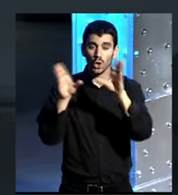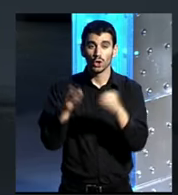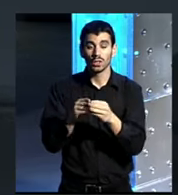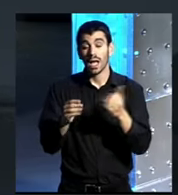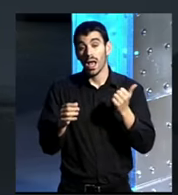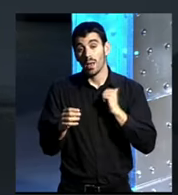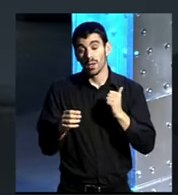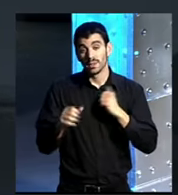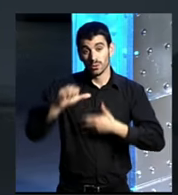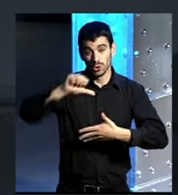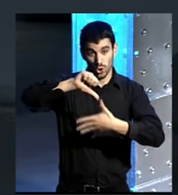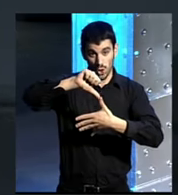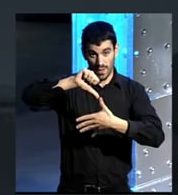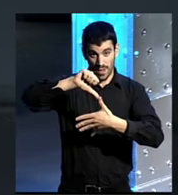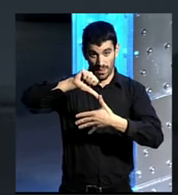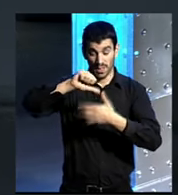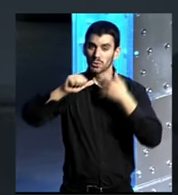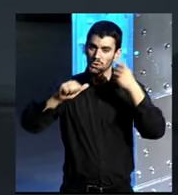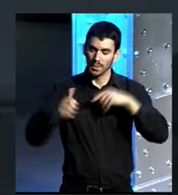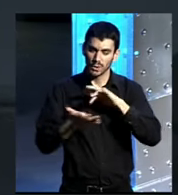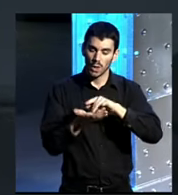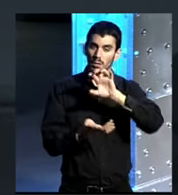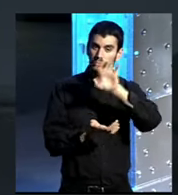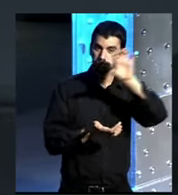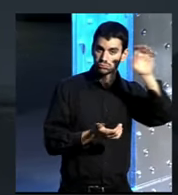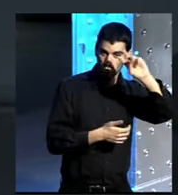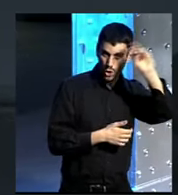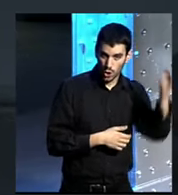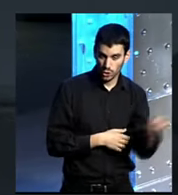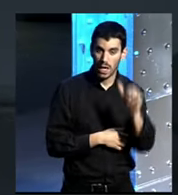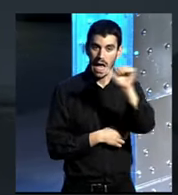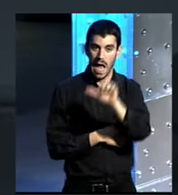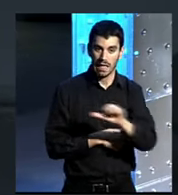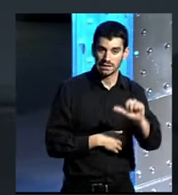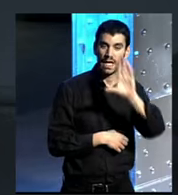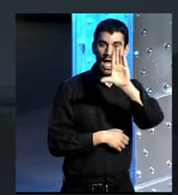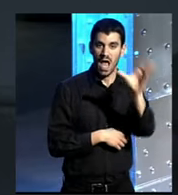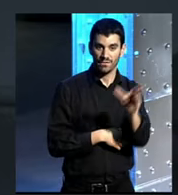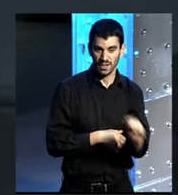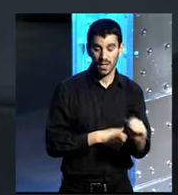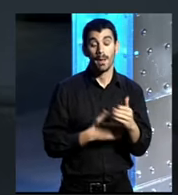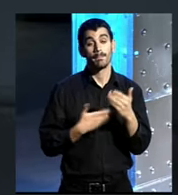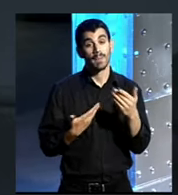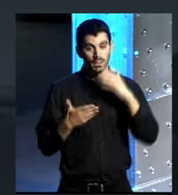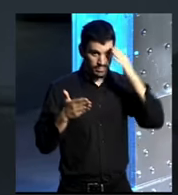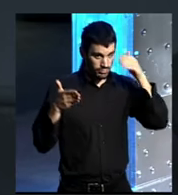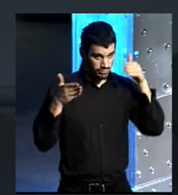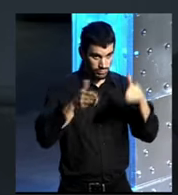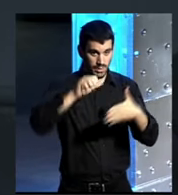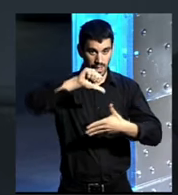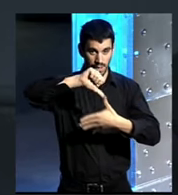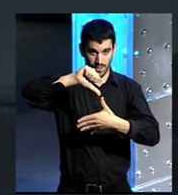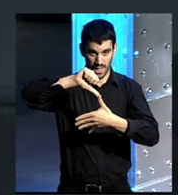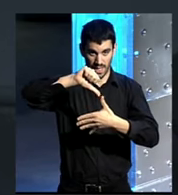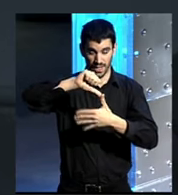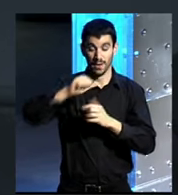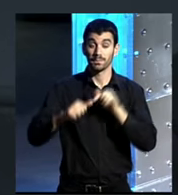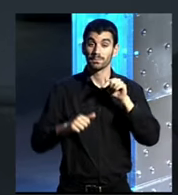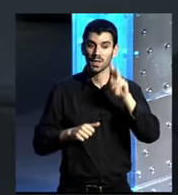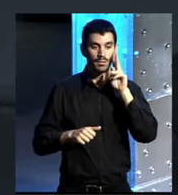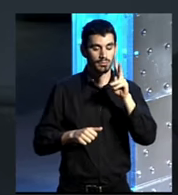aunque explicamos cosas de otras áreas, de Asia y de África, pero en concreto en América Latina está